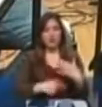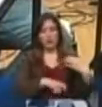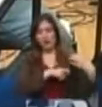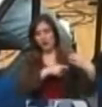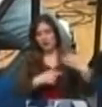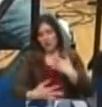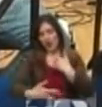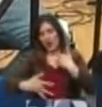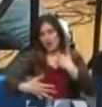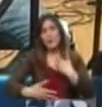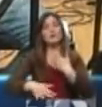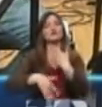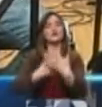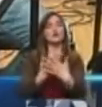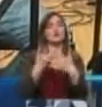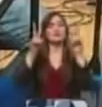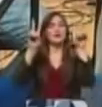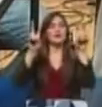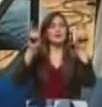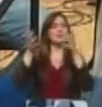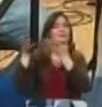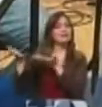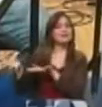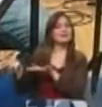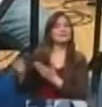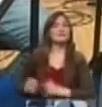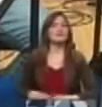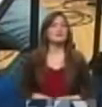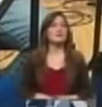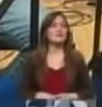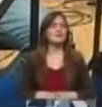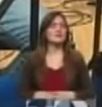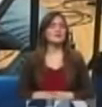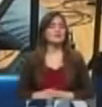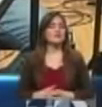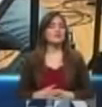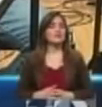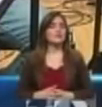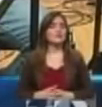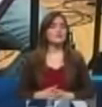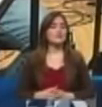Música en el evento Tango Sinfónico.